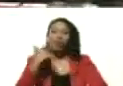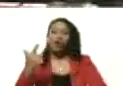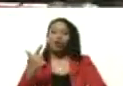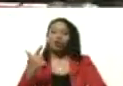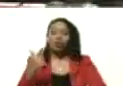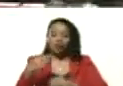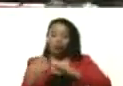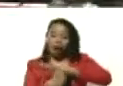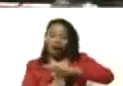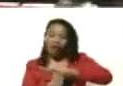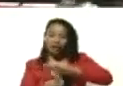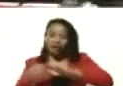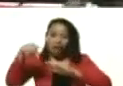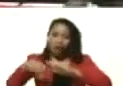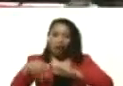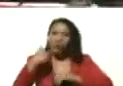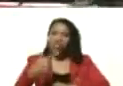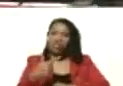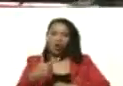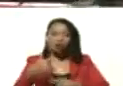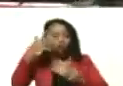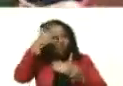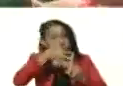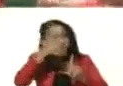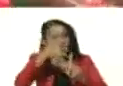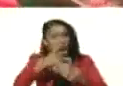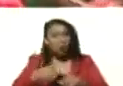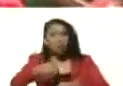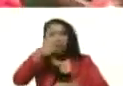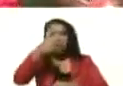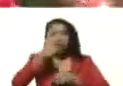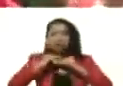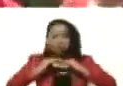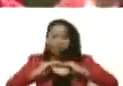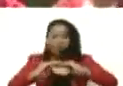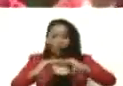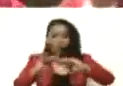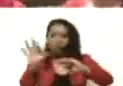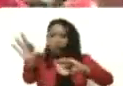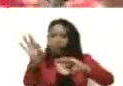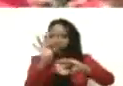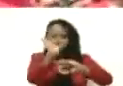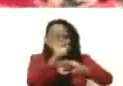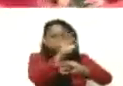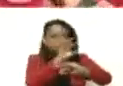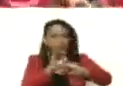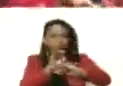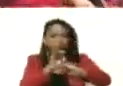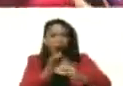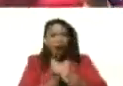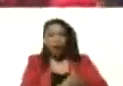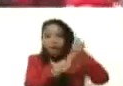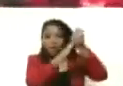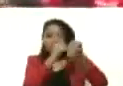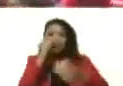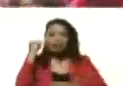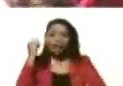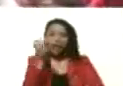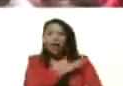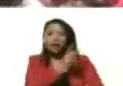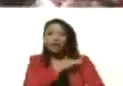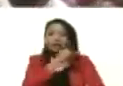desde las bases, desde la estructura más plana, a elegir a sus líderes y lideresas, a sus jefes